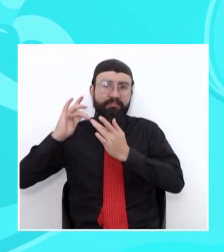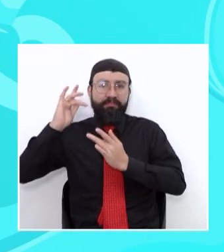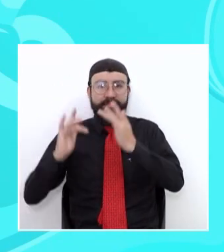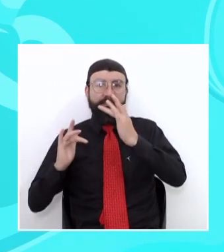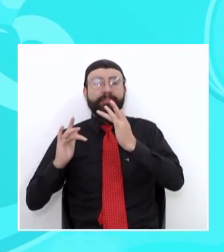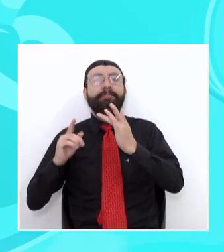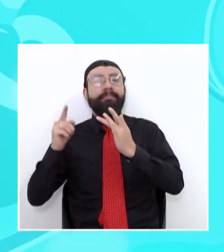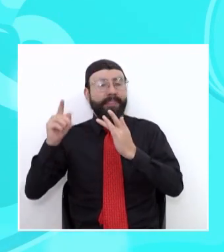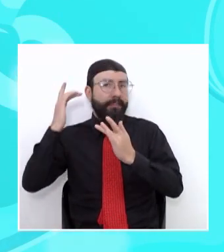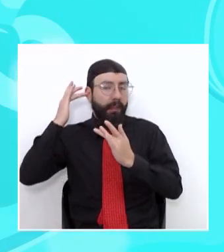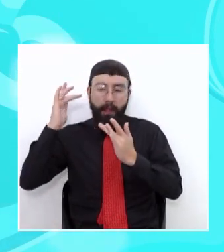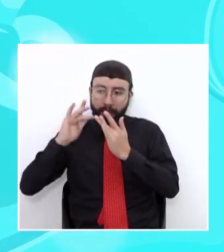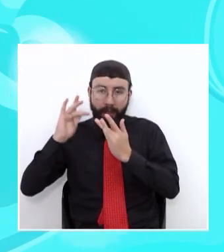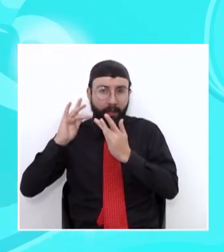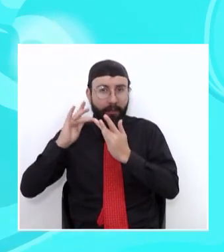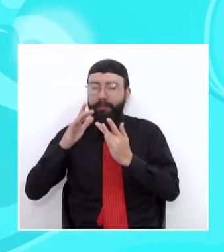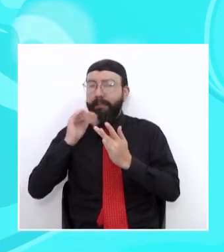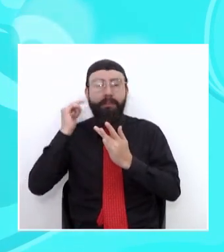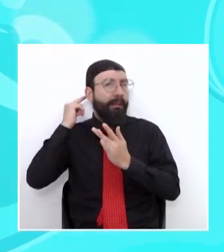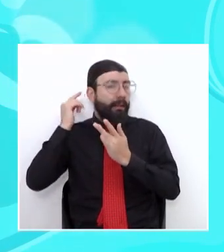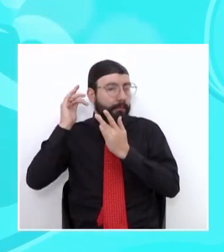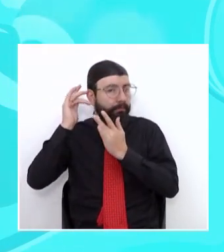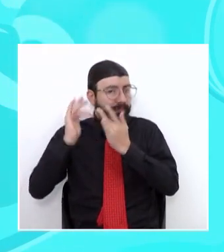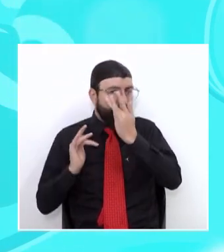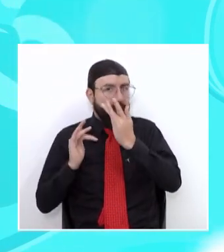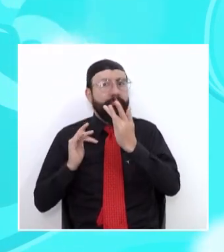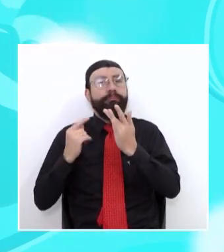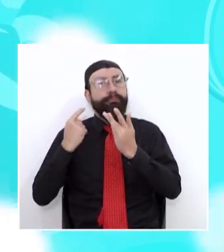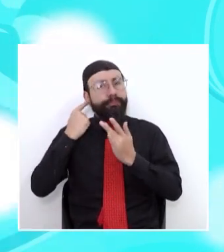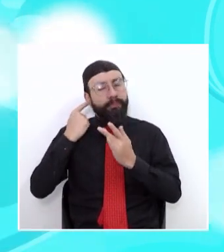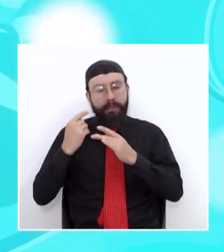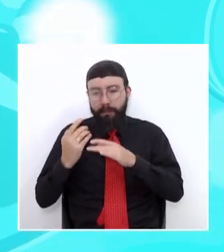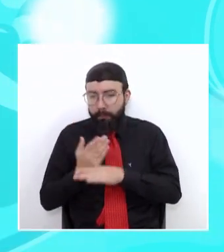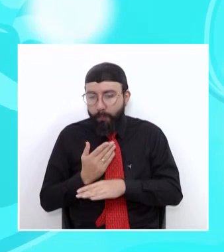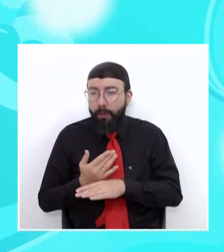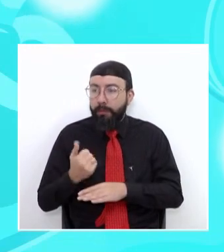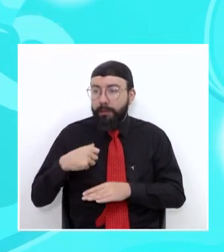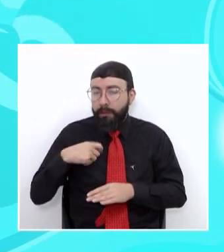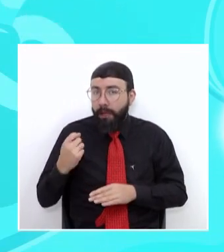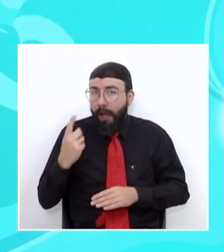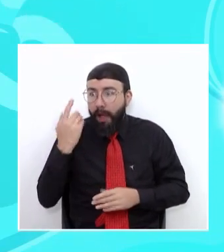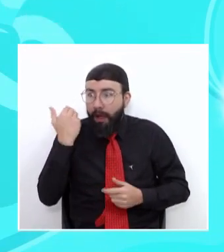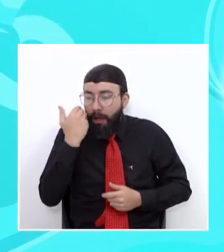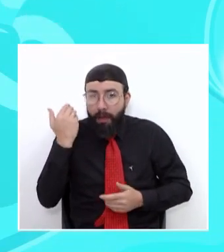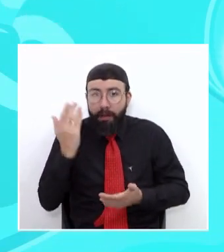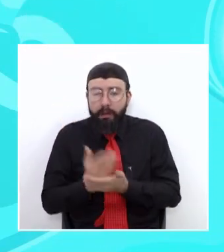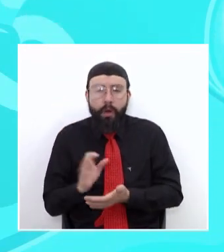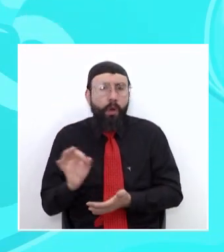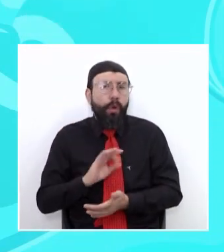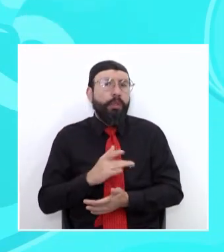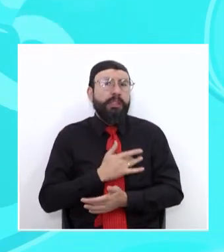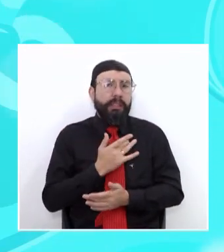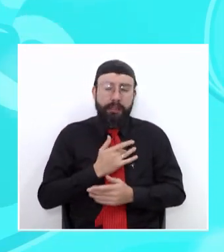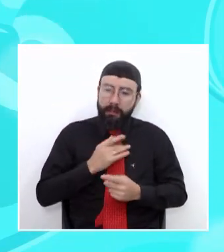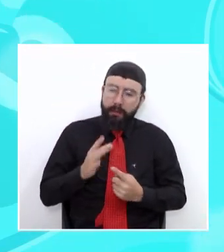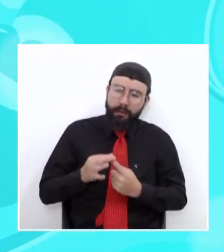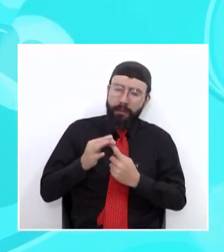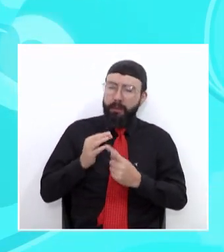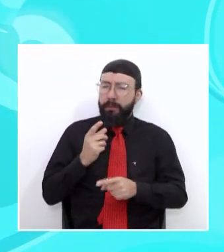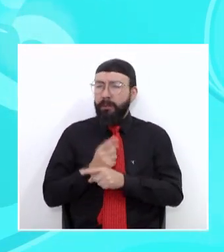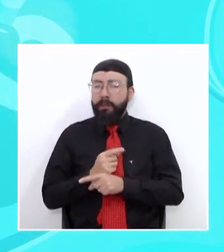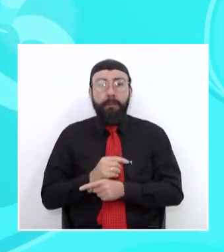es un campo interferente, lo que me puede estar llevando a padecer o a tener alguna enfermedad o algún síntoma en especial. Entonces, por eso es